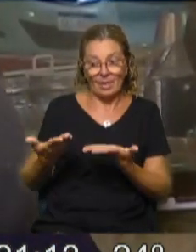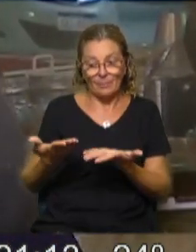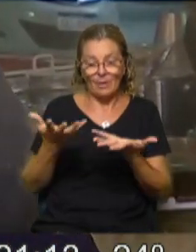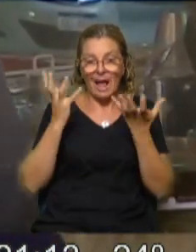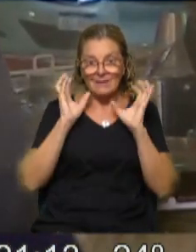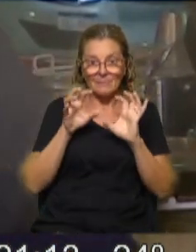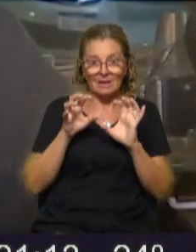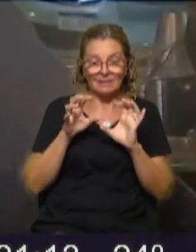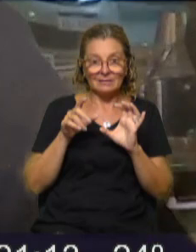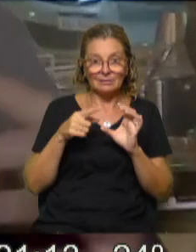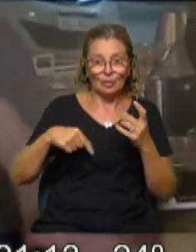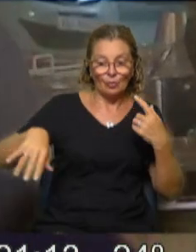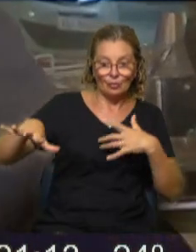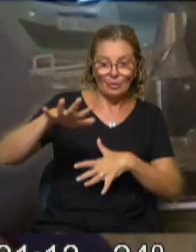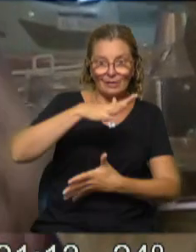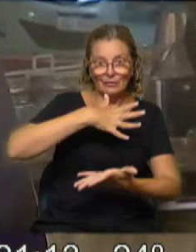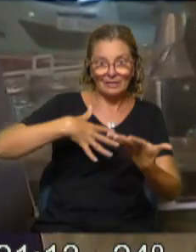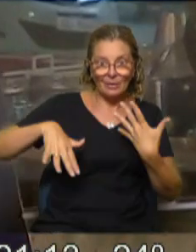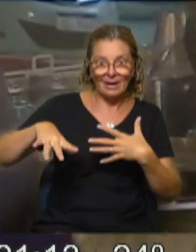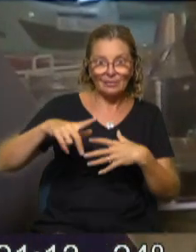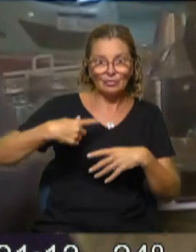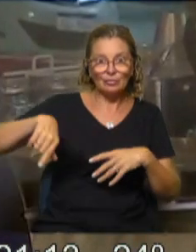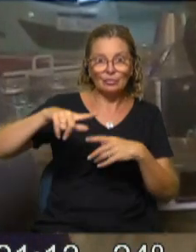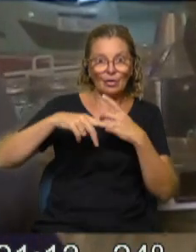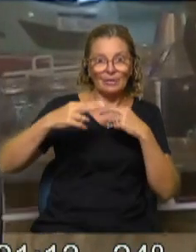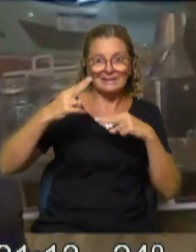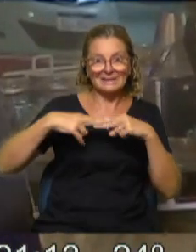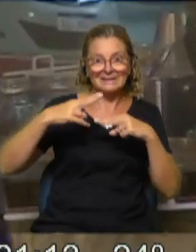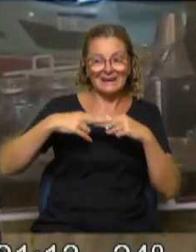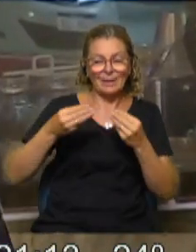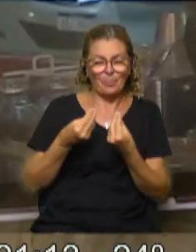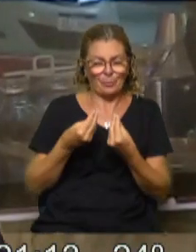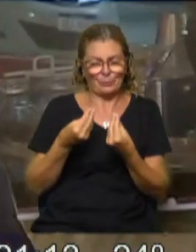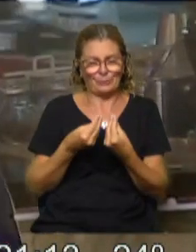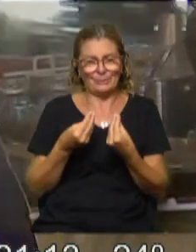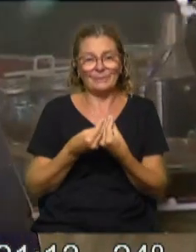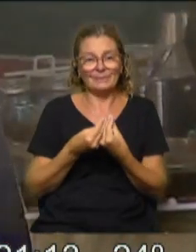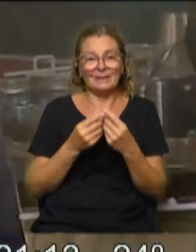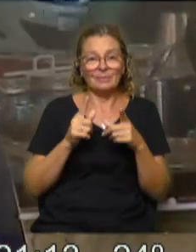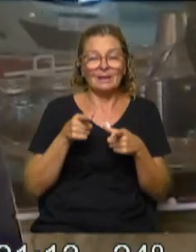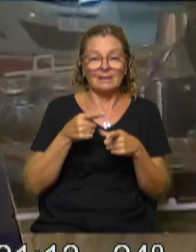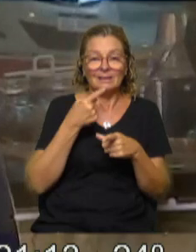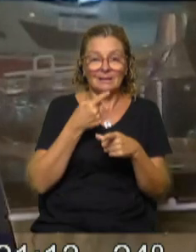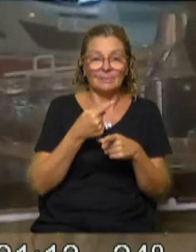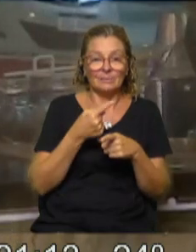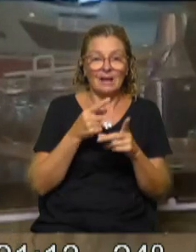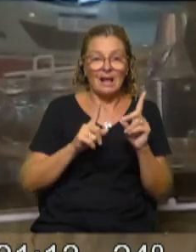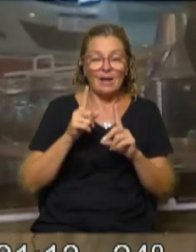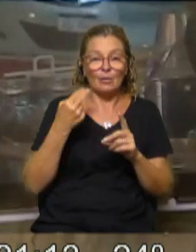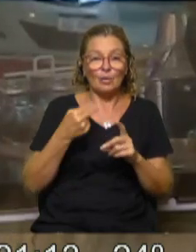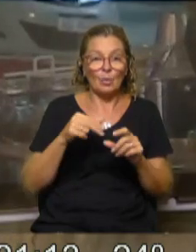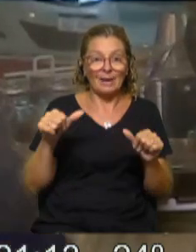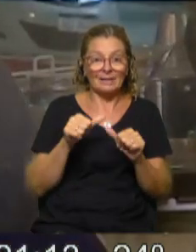Y como que se generó todo un revuelo y que las redes sociales explotaron. Y bueno, y dijimos, bueno, vamos a hacer algo que nunca se